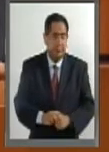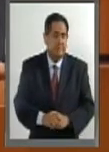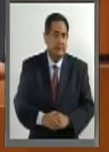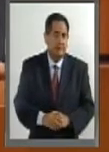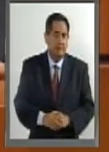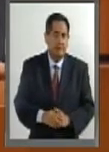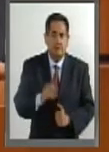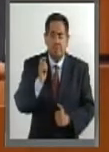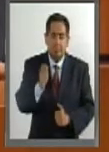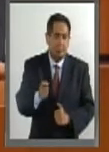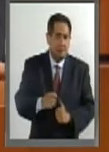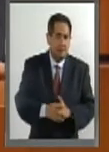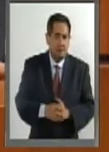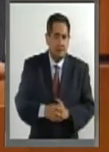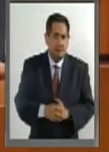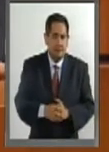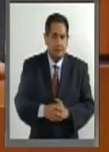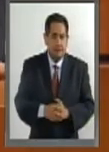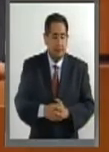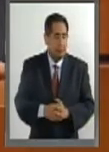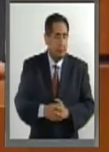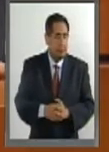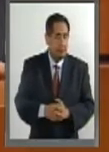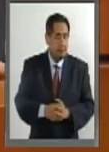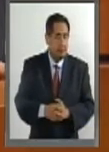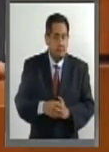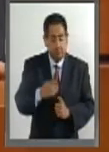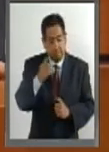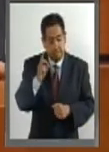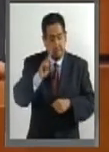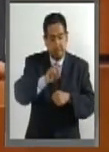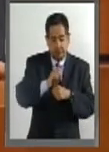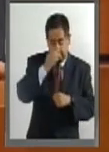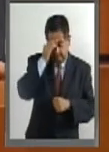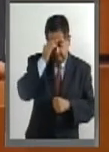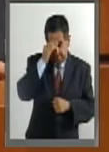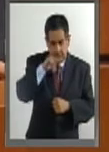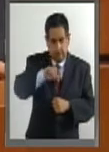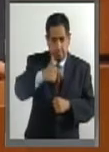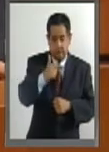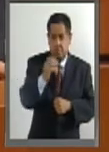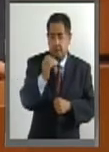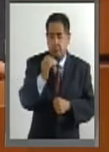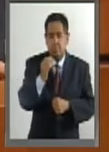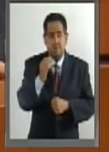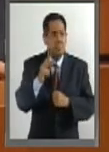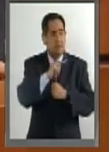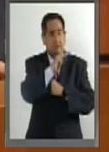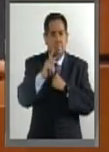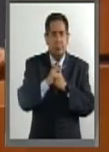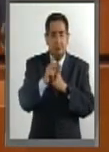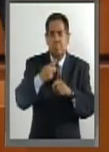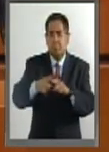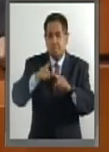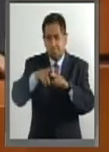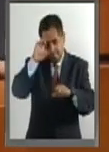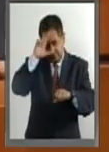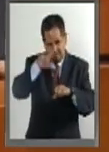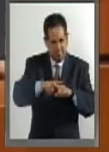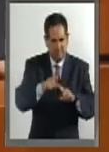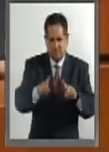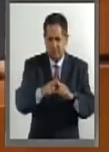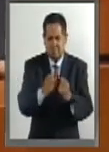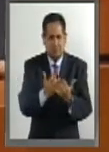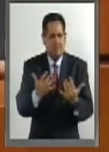que sea considerada el 12 de octubre como el Día de la Nación Pluricultural, pues vamos a votar a